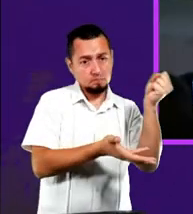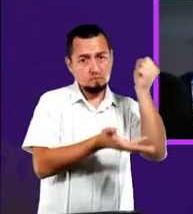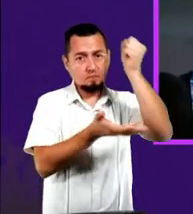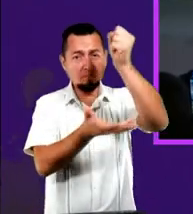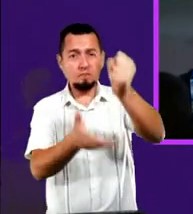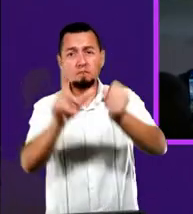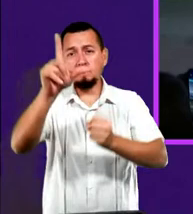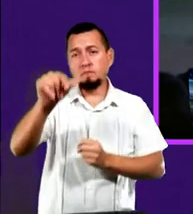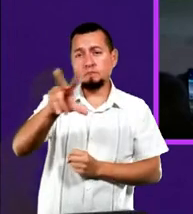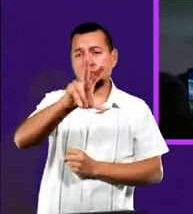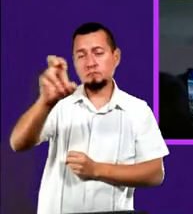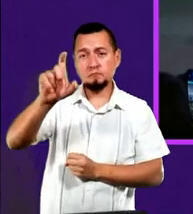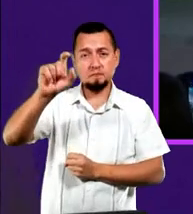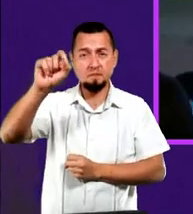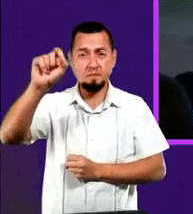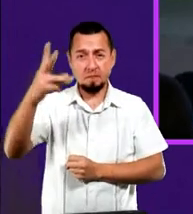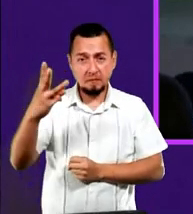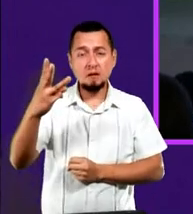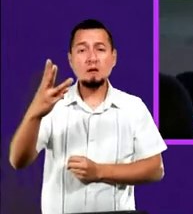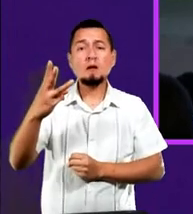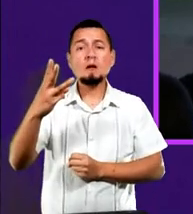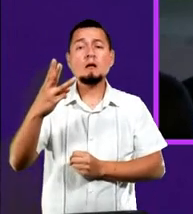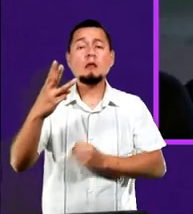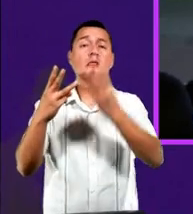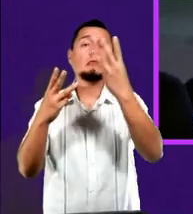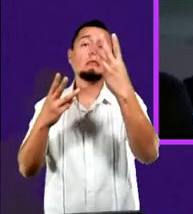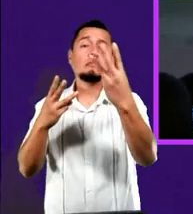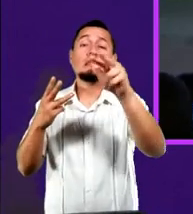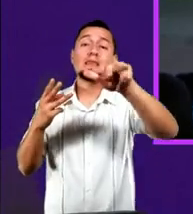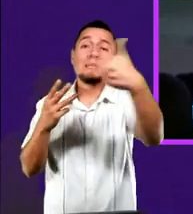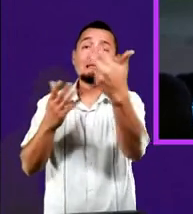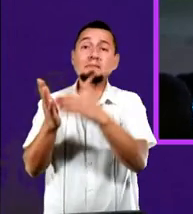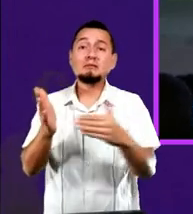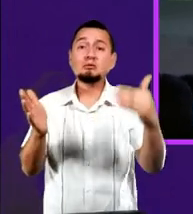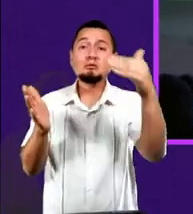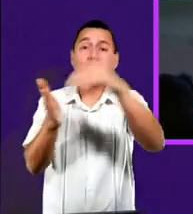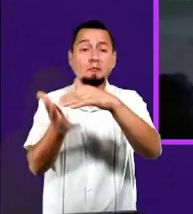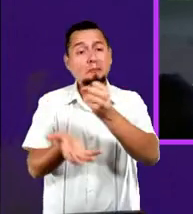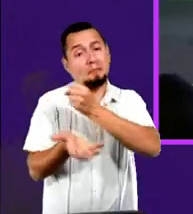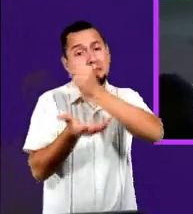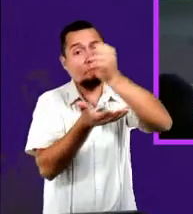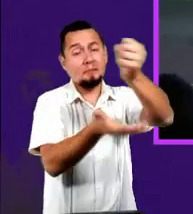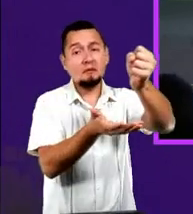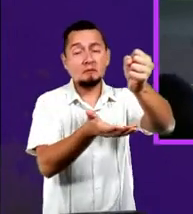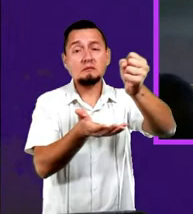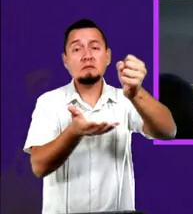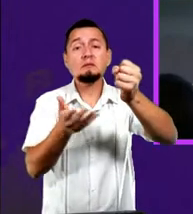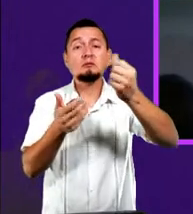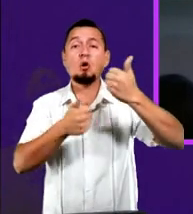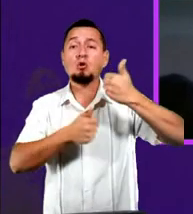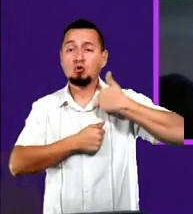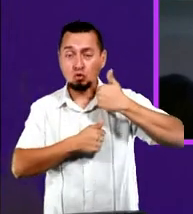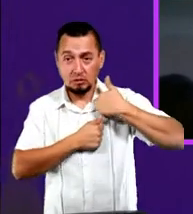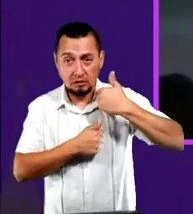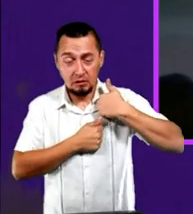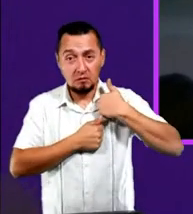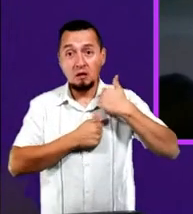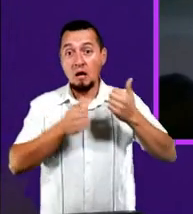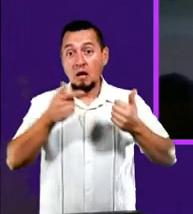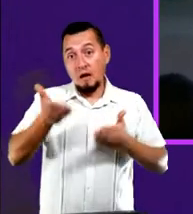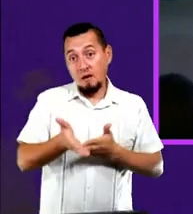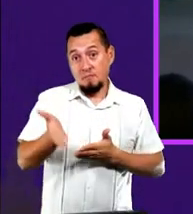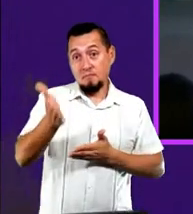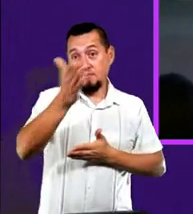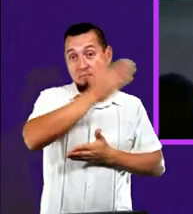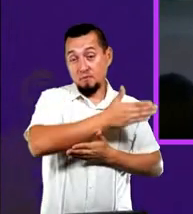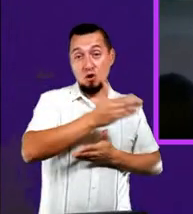era de 13 millones de pesos y el gasto del ejército, que tenía 8 mil oficiales y 5